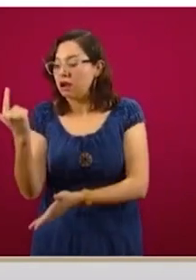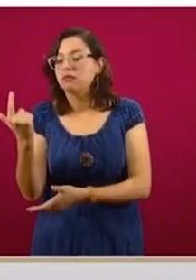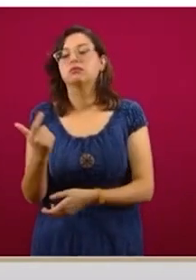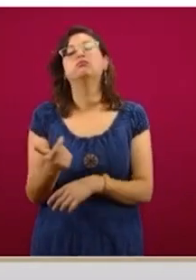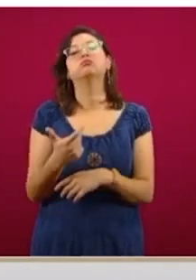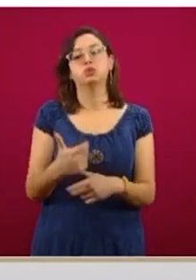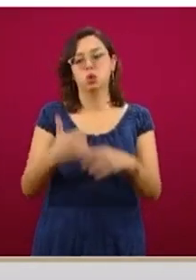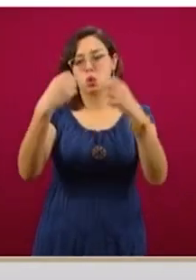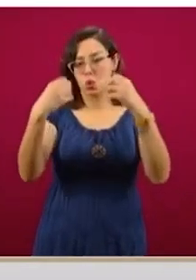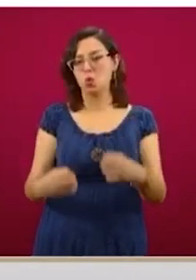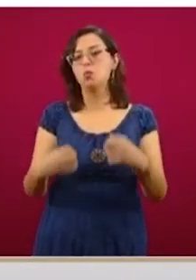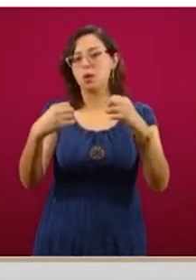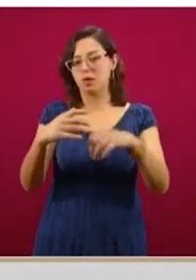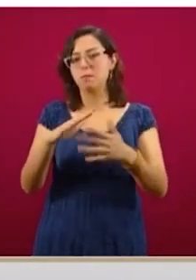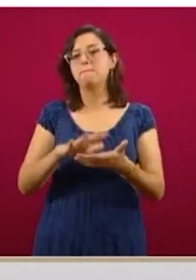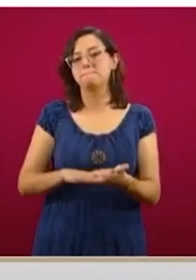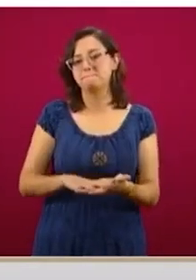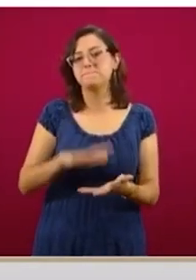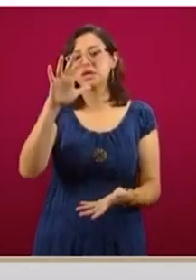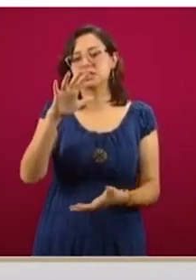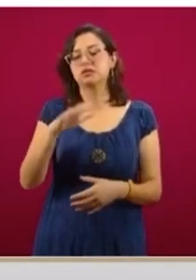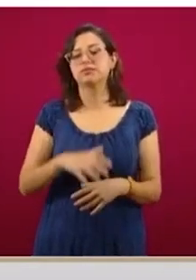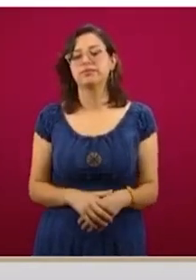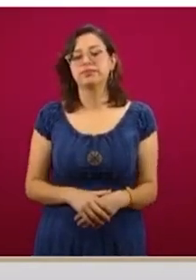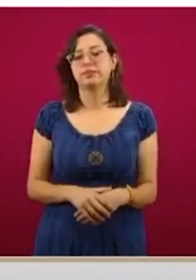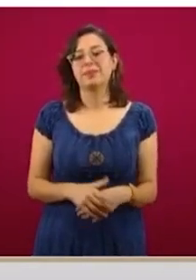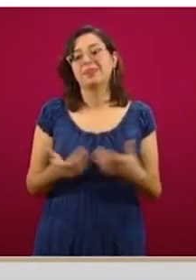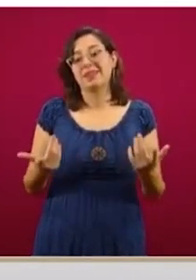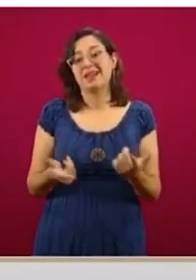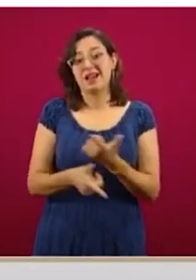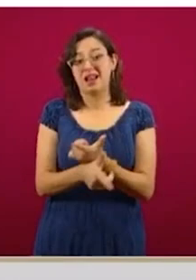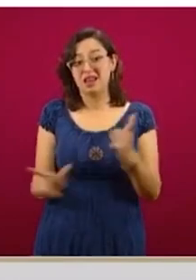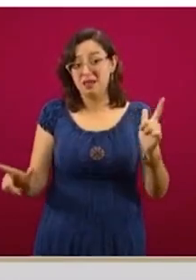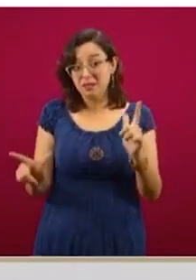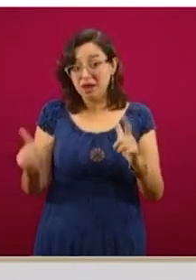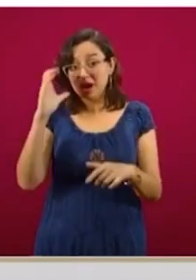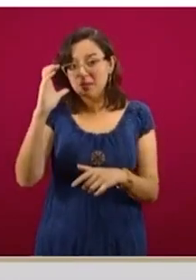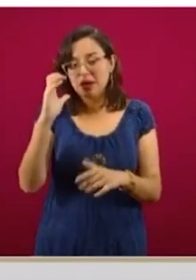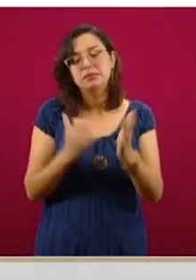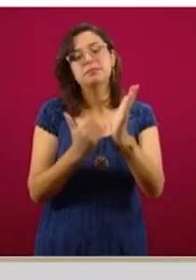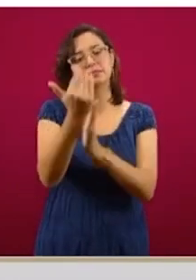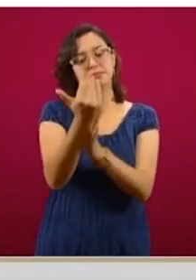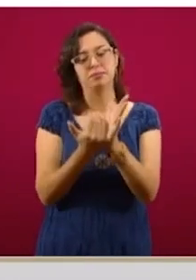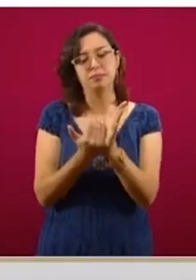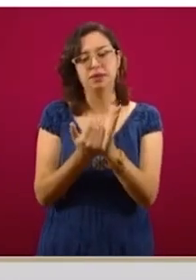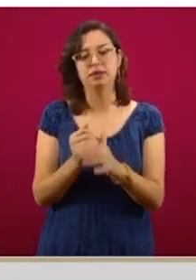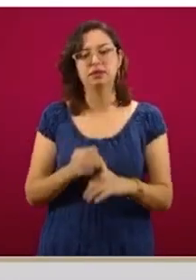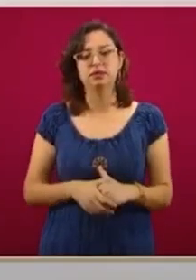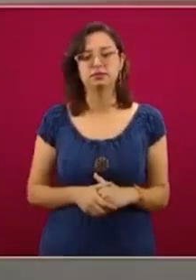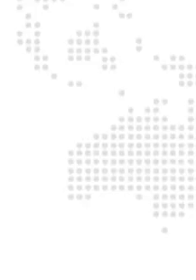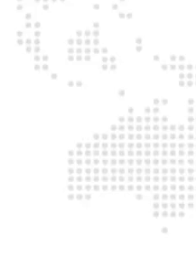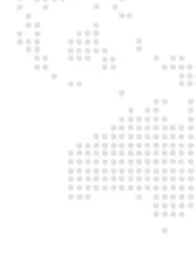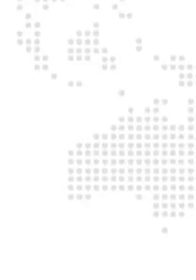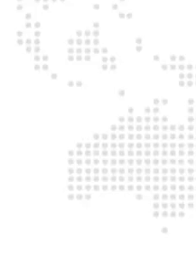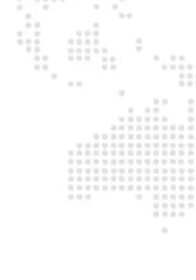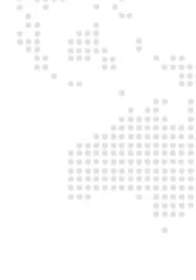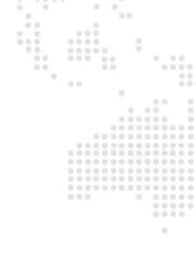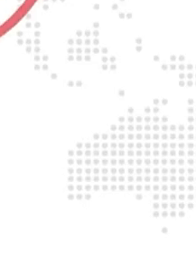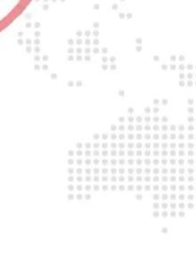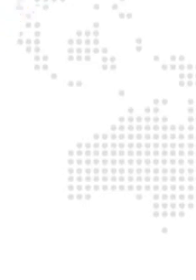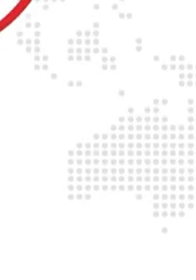la mayor cantidad de ocupación y por lo tanto la menor disponibilidad de este tipo de camas.